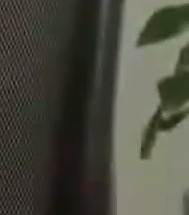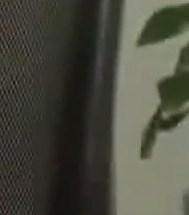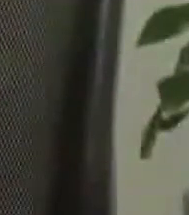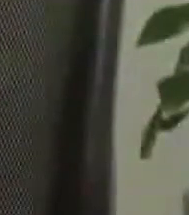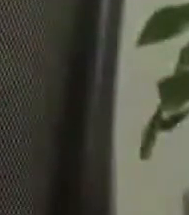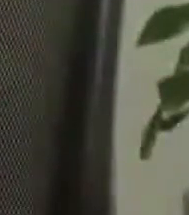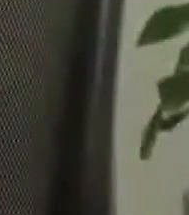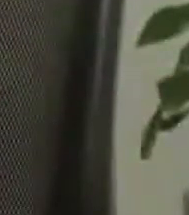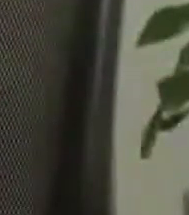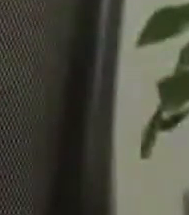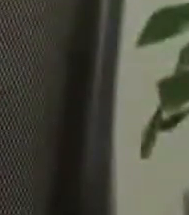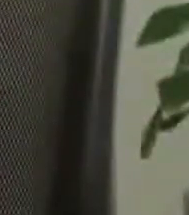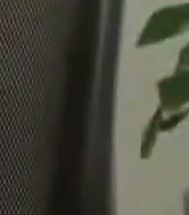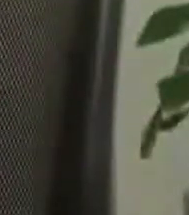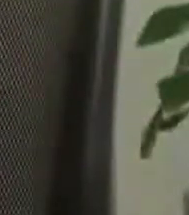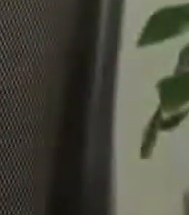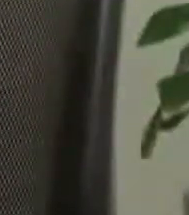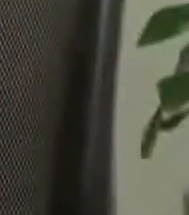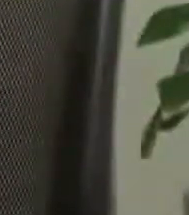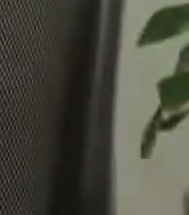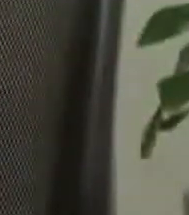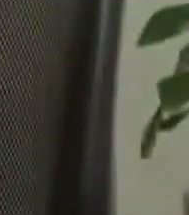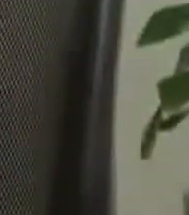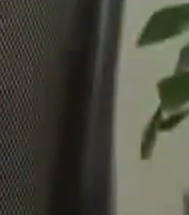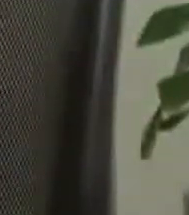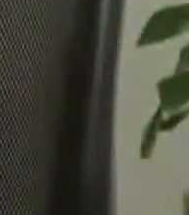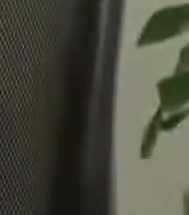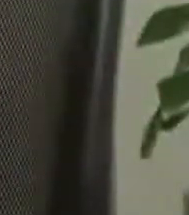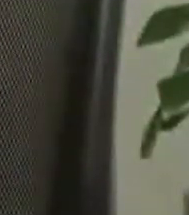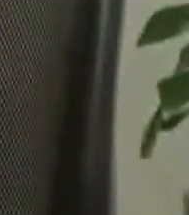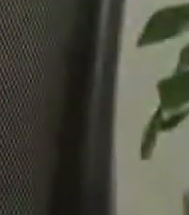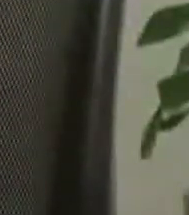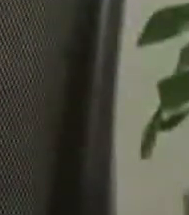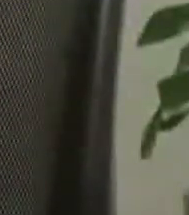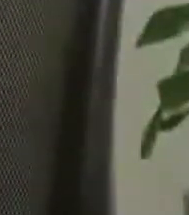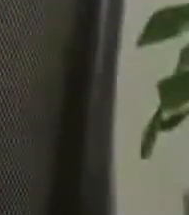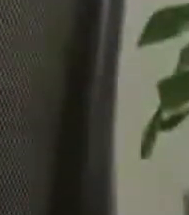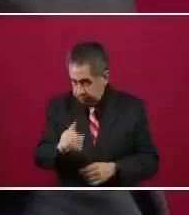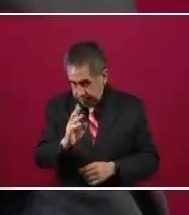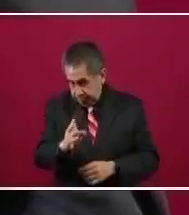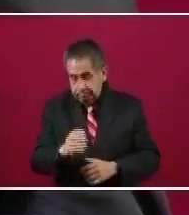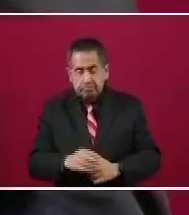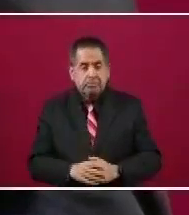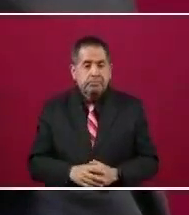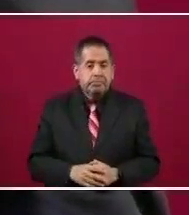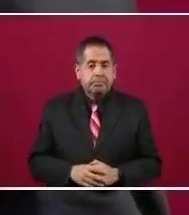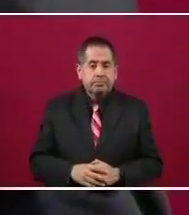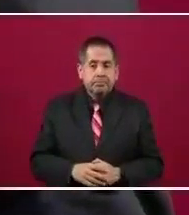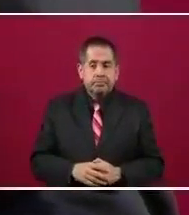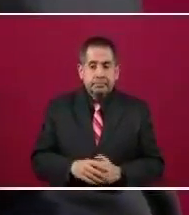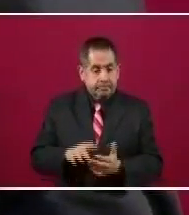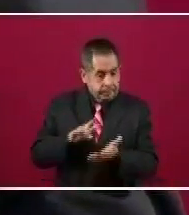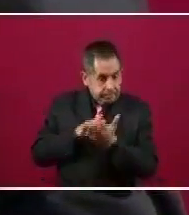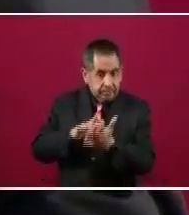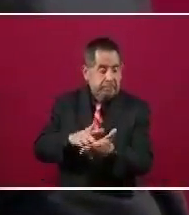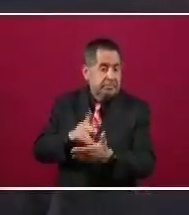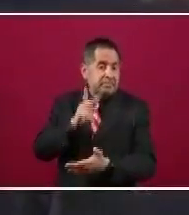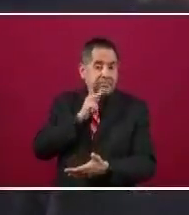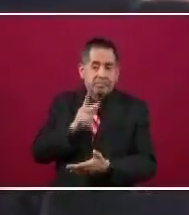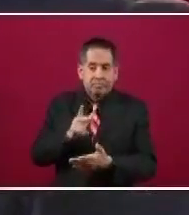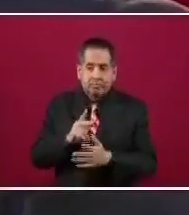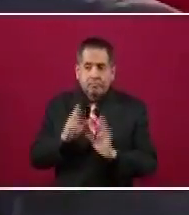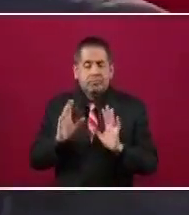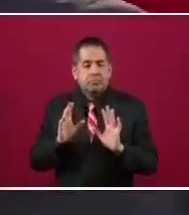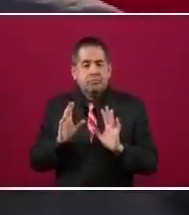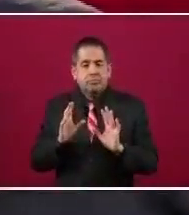madrigal jesús serrano news peniche y montserrat a ramiro jiménez en ese marco el presidente andrés manuel lópez obrador presentó varias candidatos con